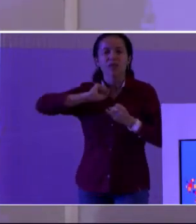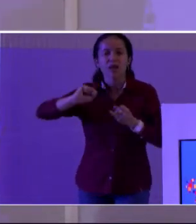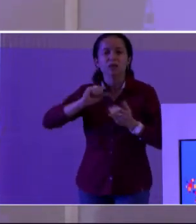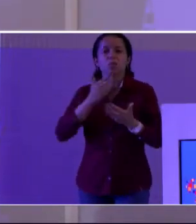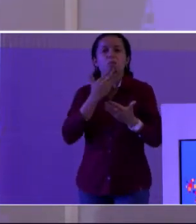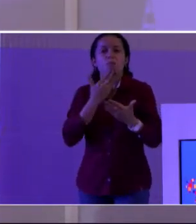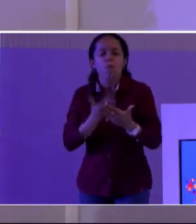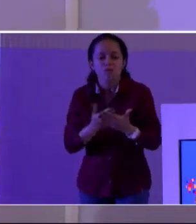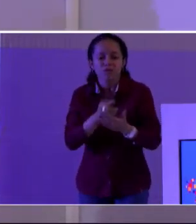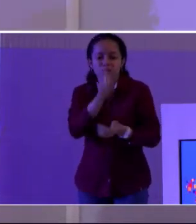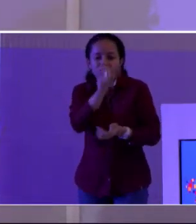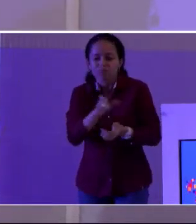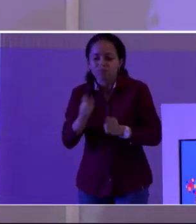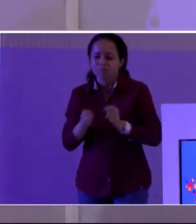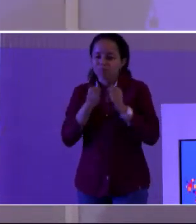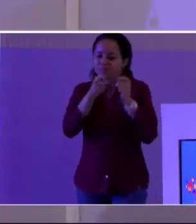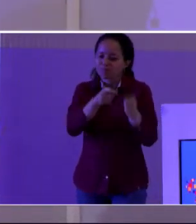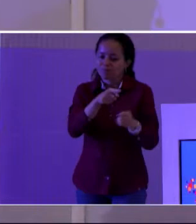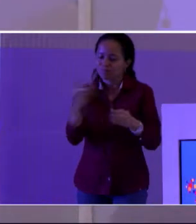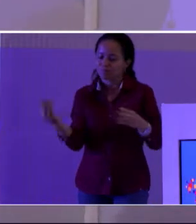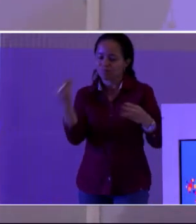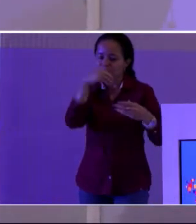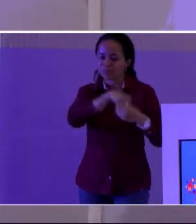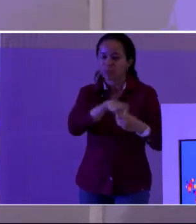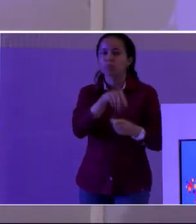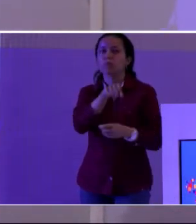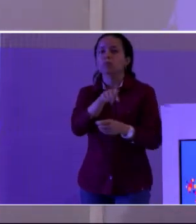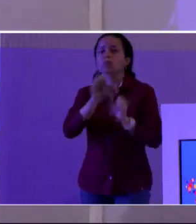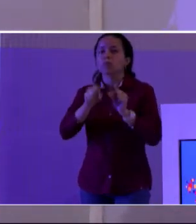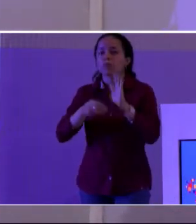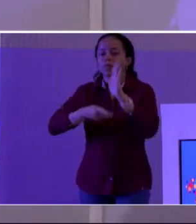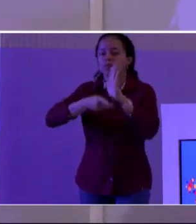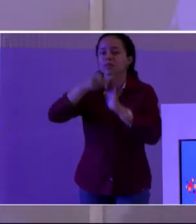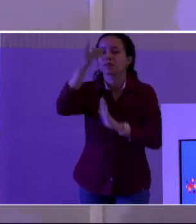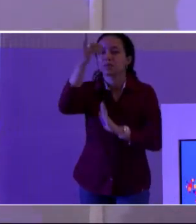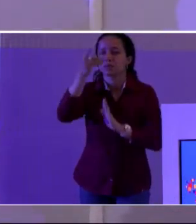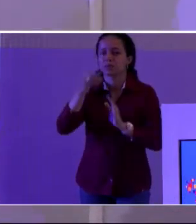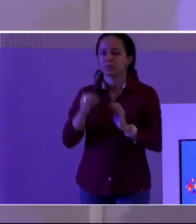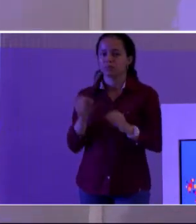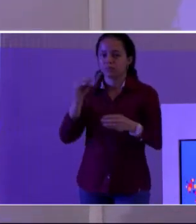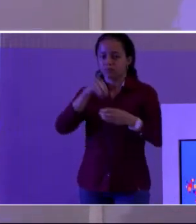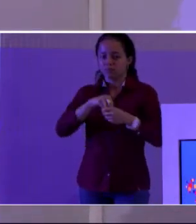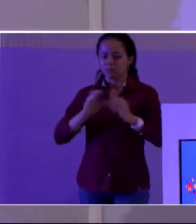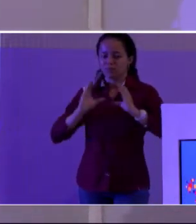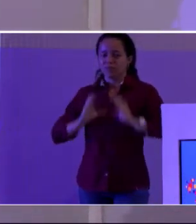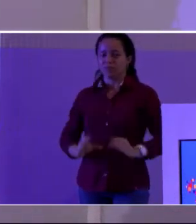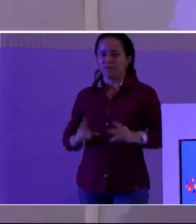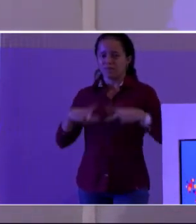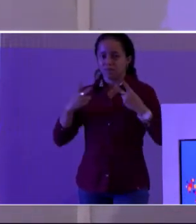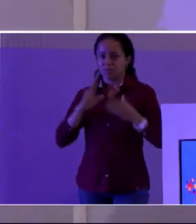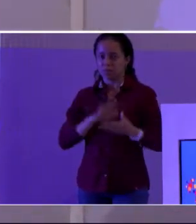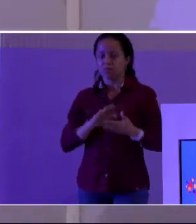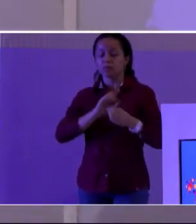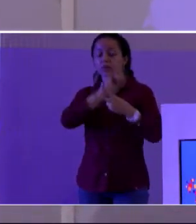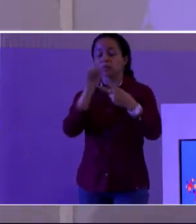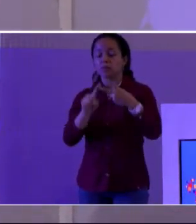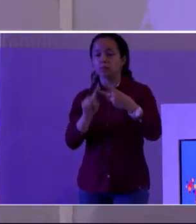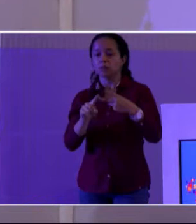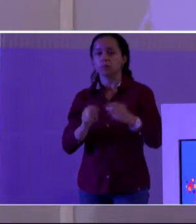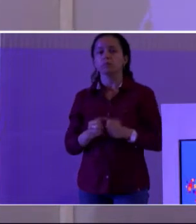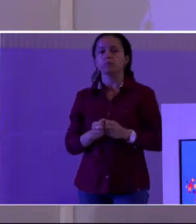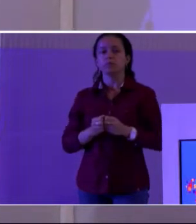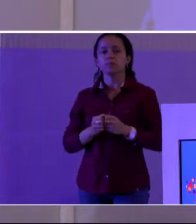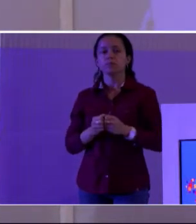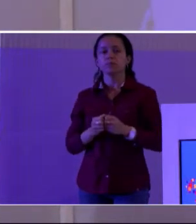beneficios y accesos que necesita la población para el desarrollo de su ruta de reincorporación de largo plazo. El segundo,